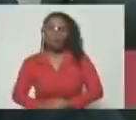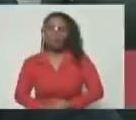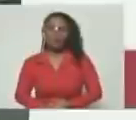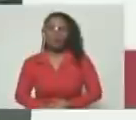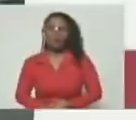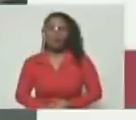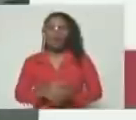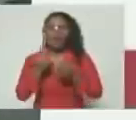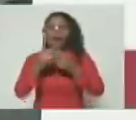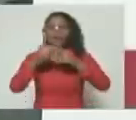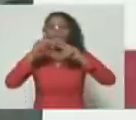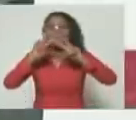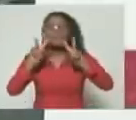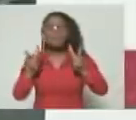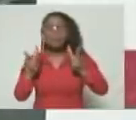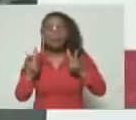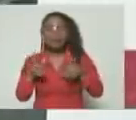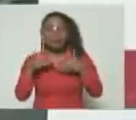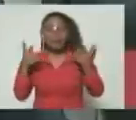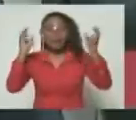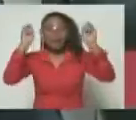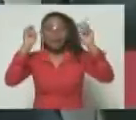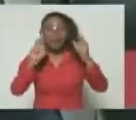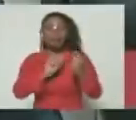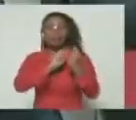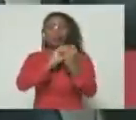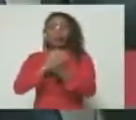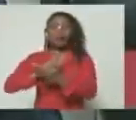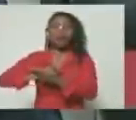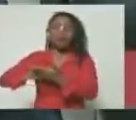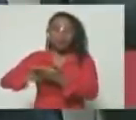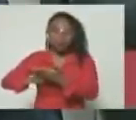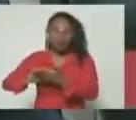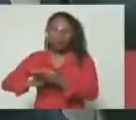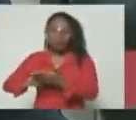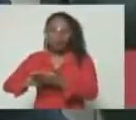La paz a través del diálogo y la reconciliación.